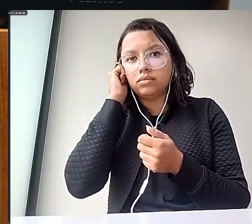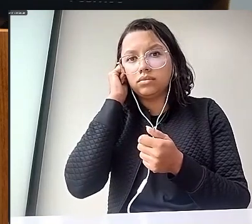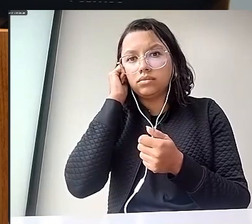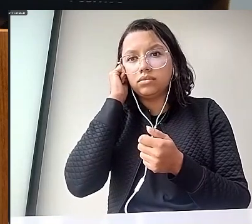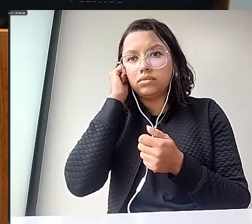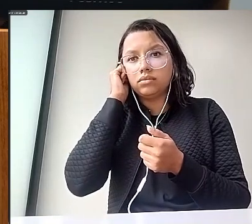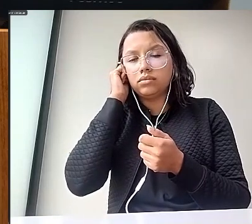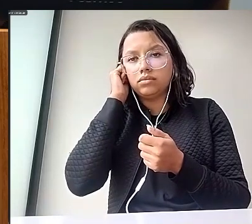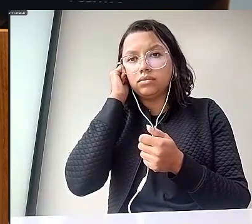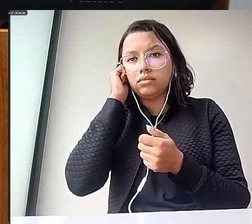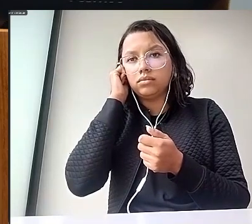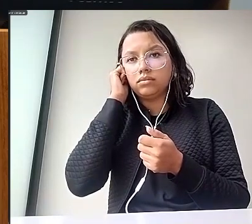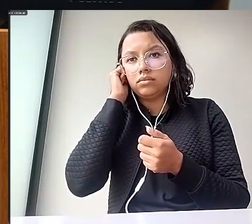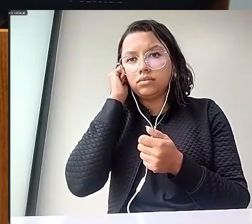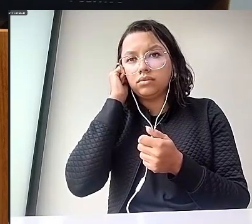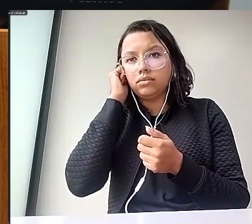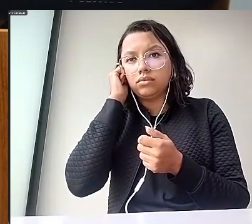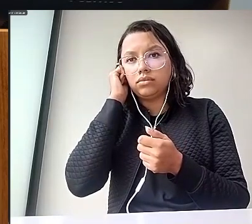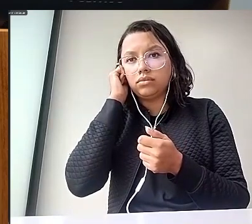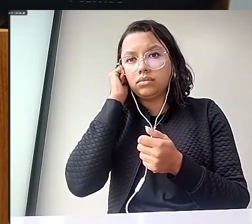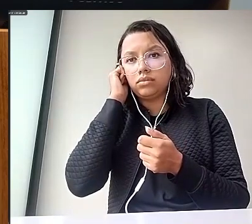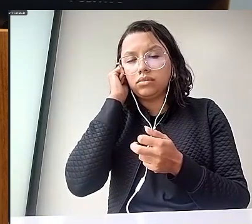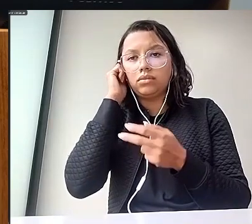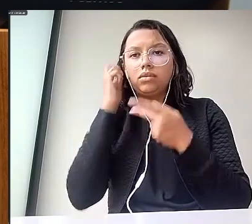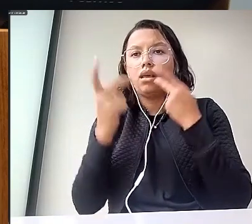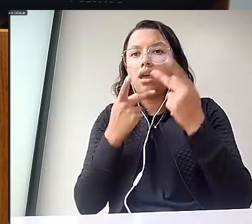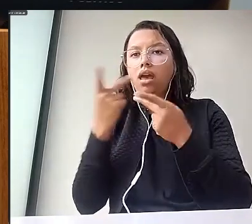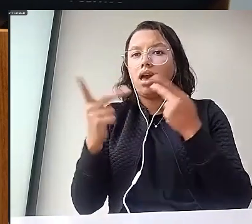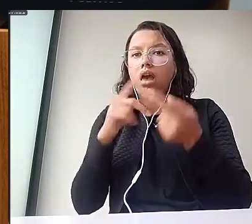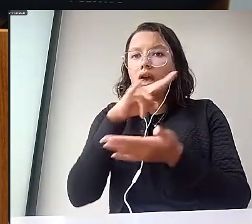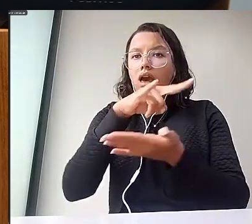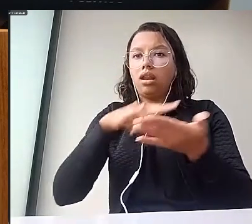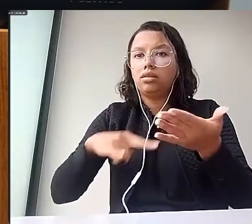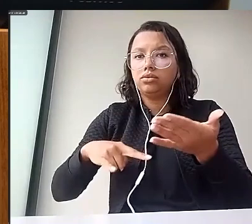legislador. La Declaración de Derechos Humanos de